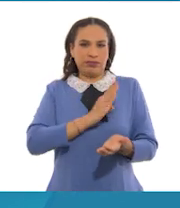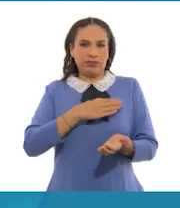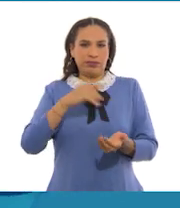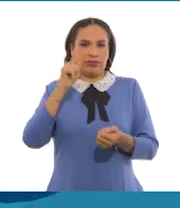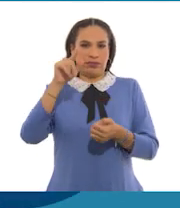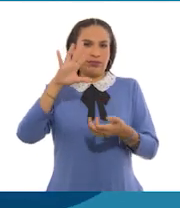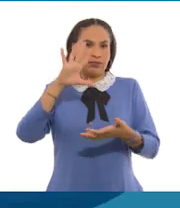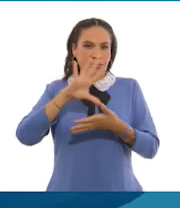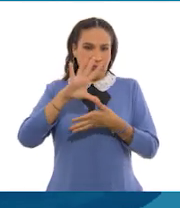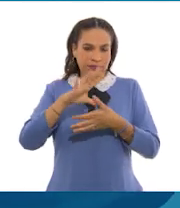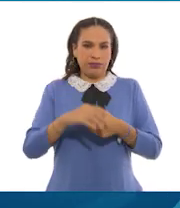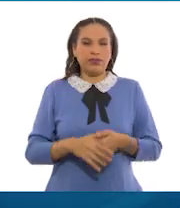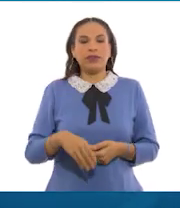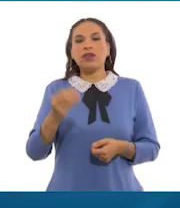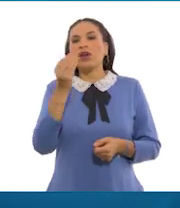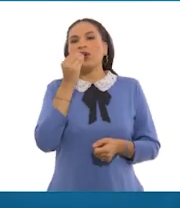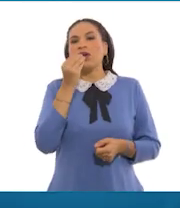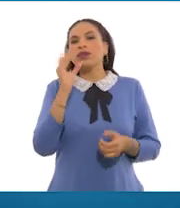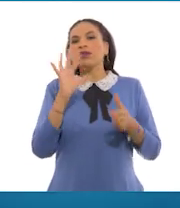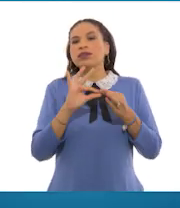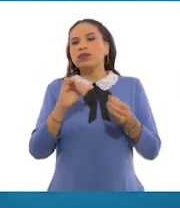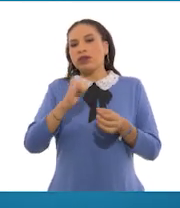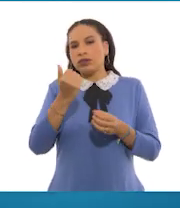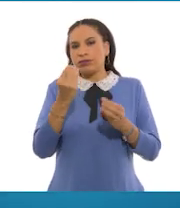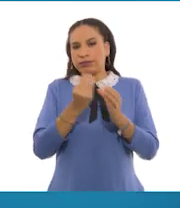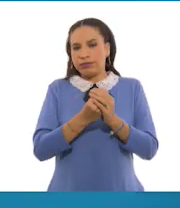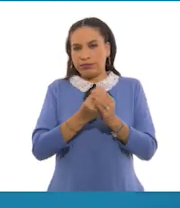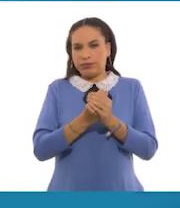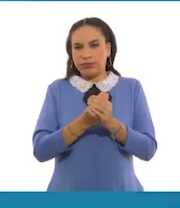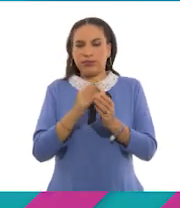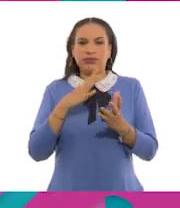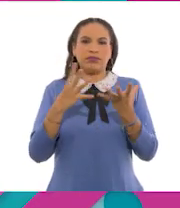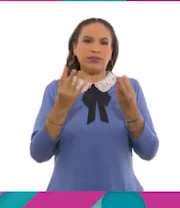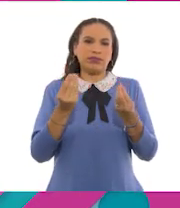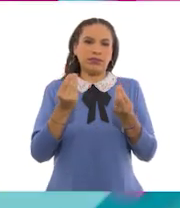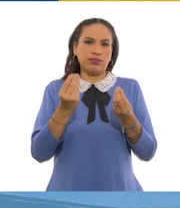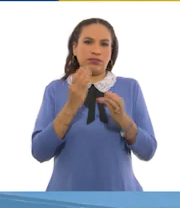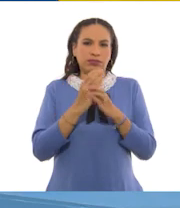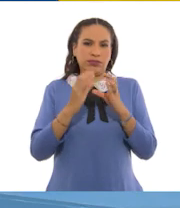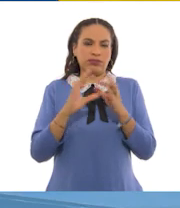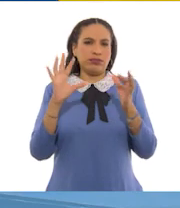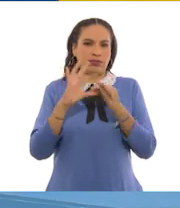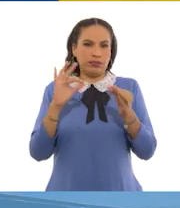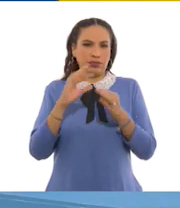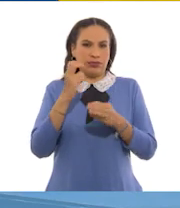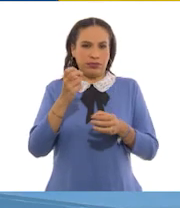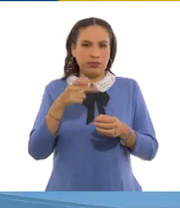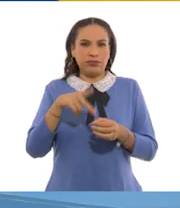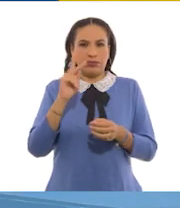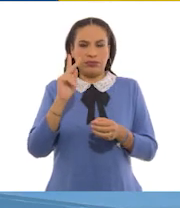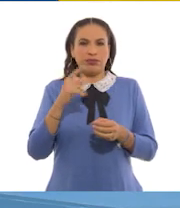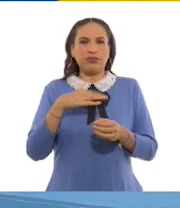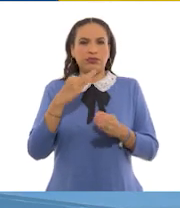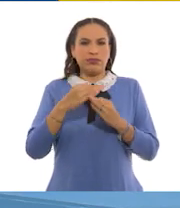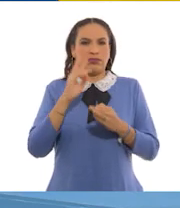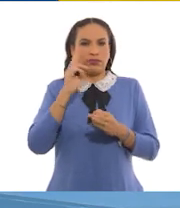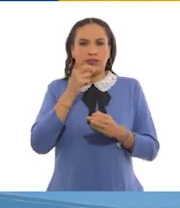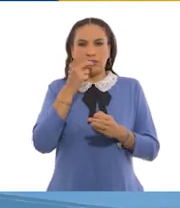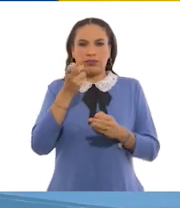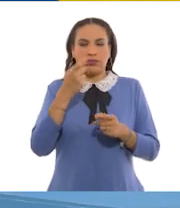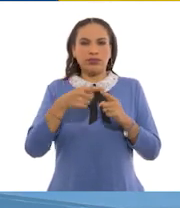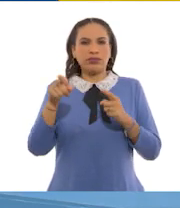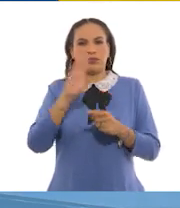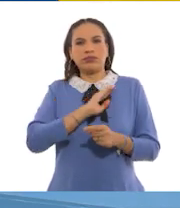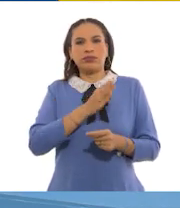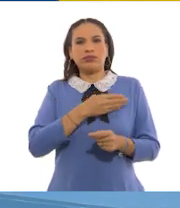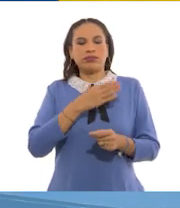América. De la comida hablaremos en otra clase, porque hay muchísimo de qué hablar sobre eso. Pero estás en lo correcto. Los españoles